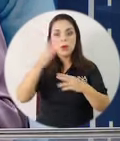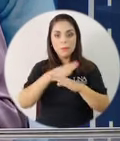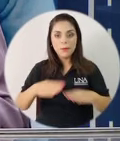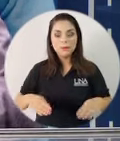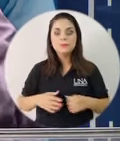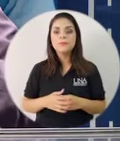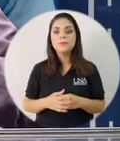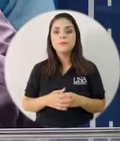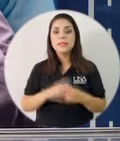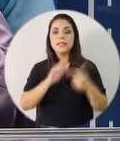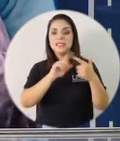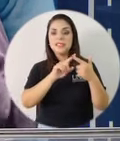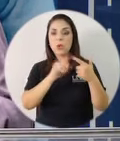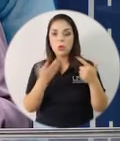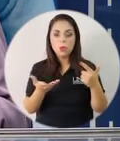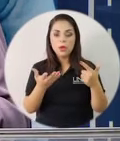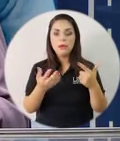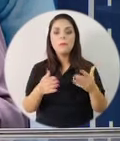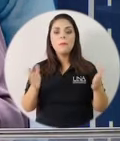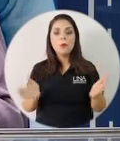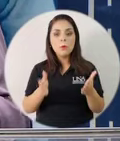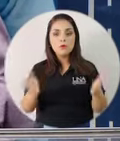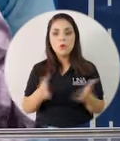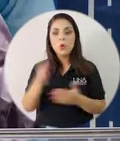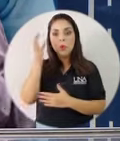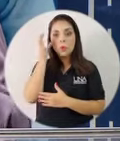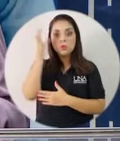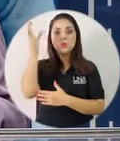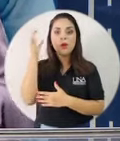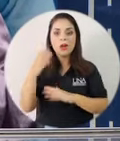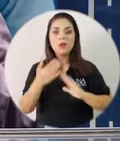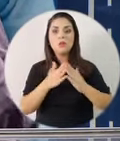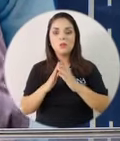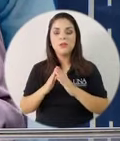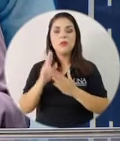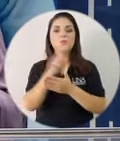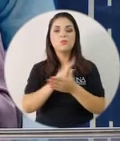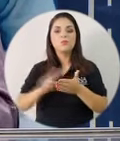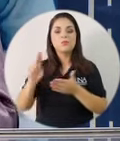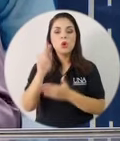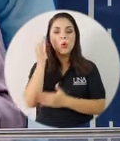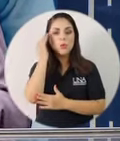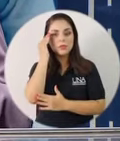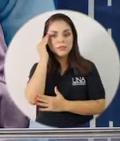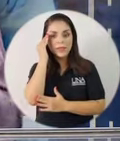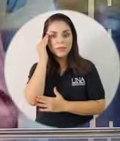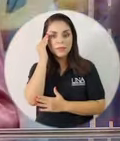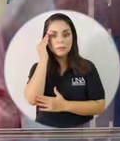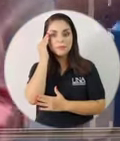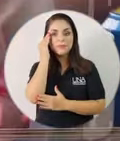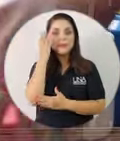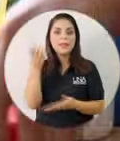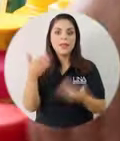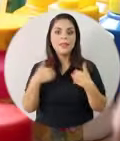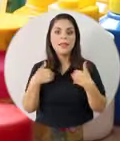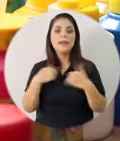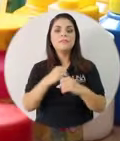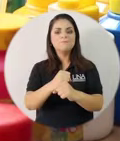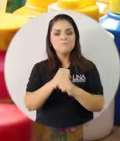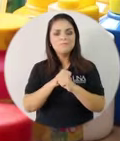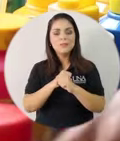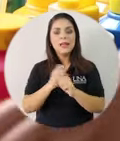tiene que ver con la promoción de una cultura y una comunidad universitaria consciente